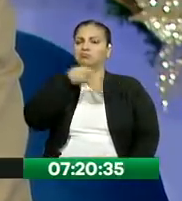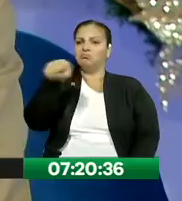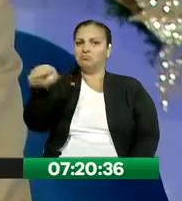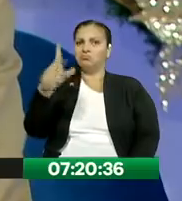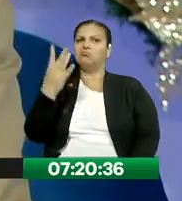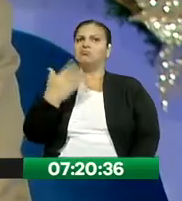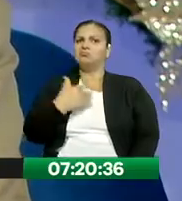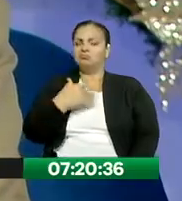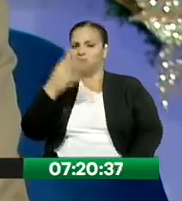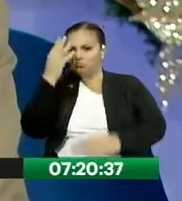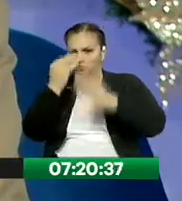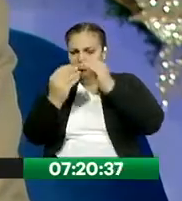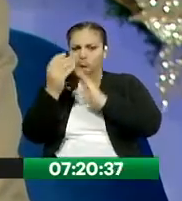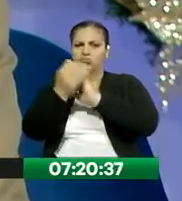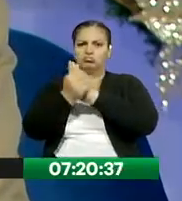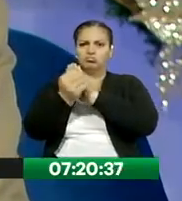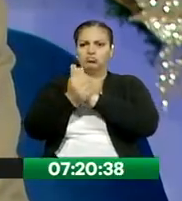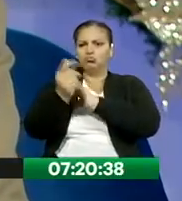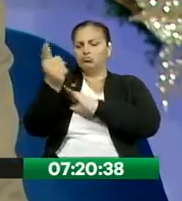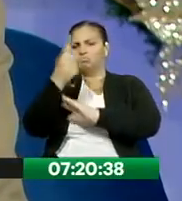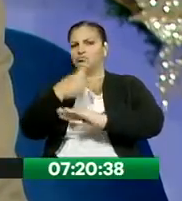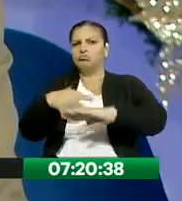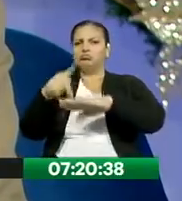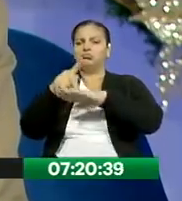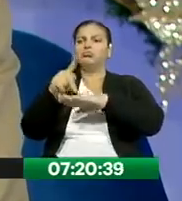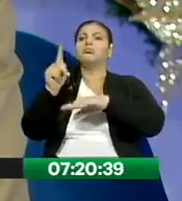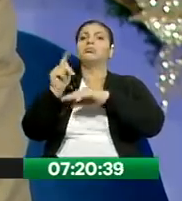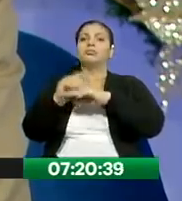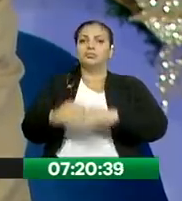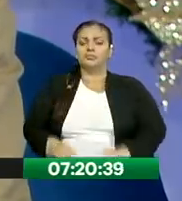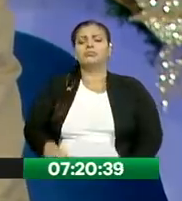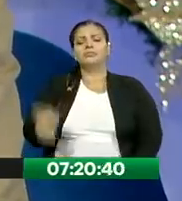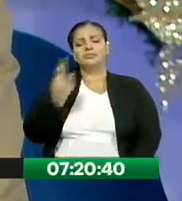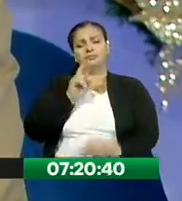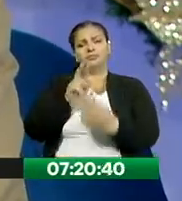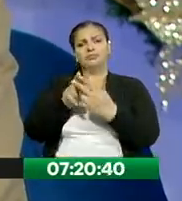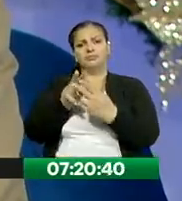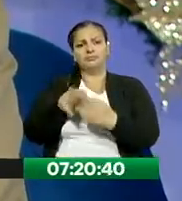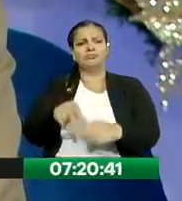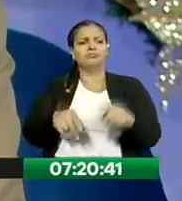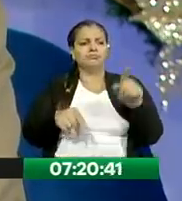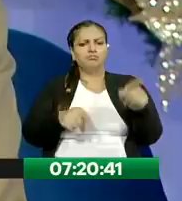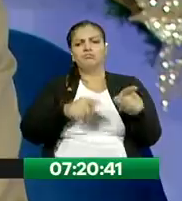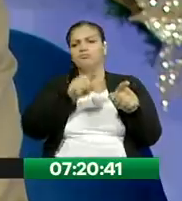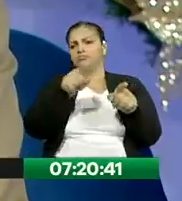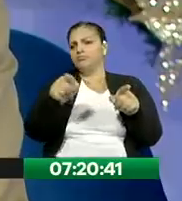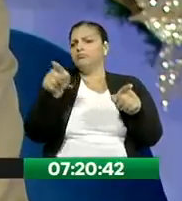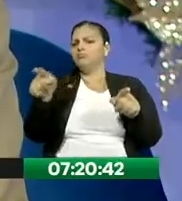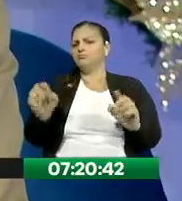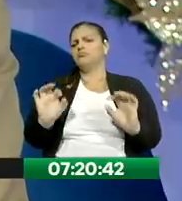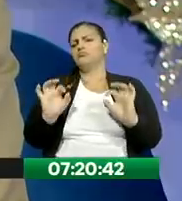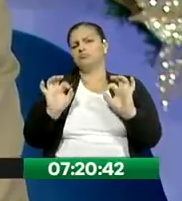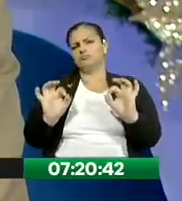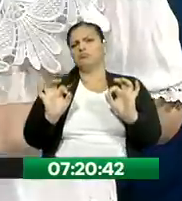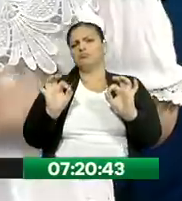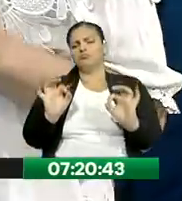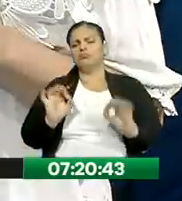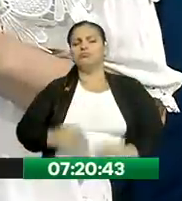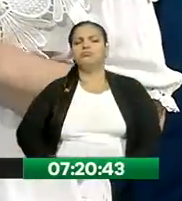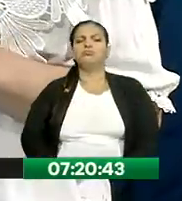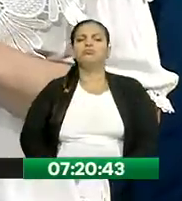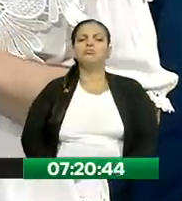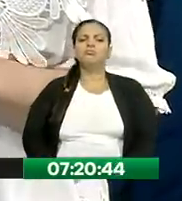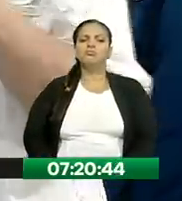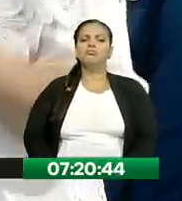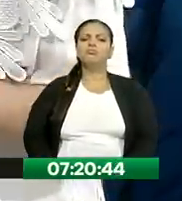también un buen perfil, pero indiscutiblemente el mejor perfil parecería ser el de Otto Sonne-Horstner. Doctor, se trata de